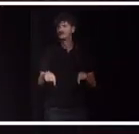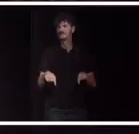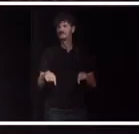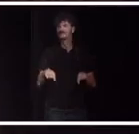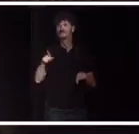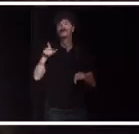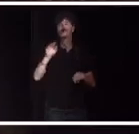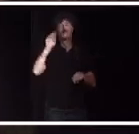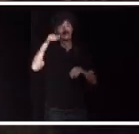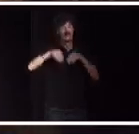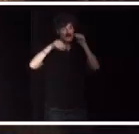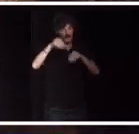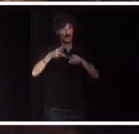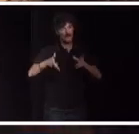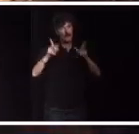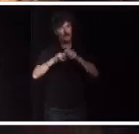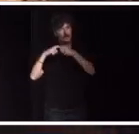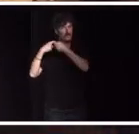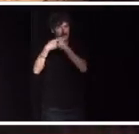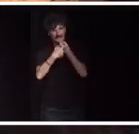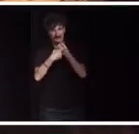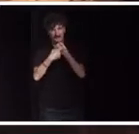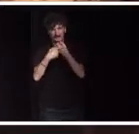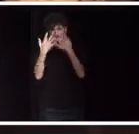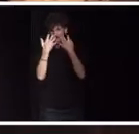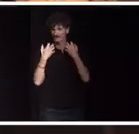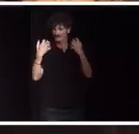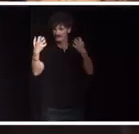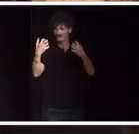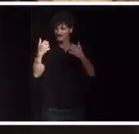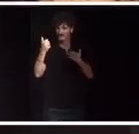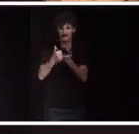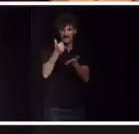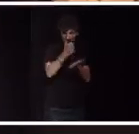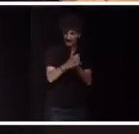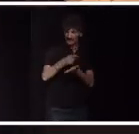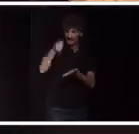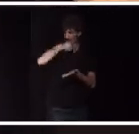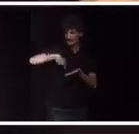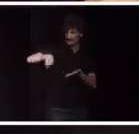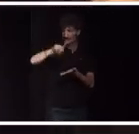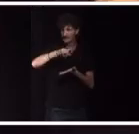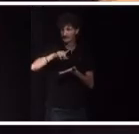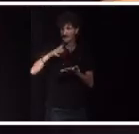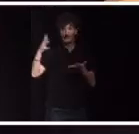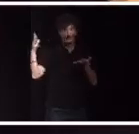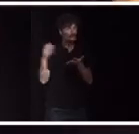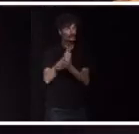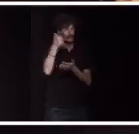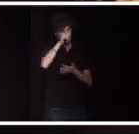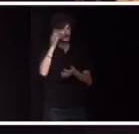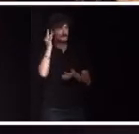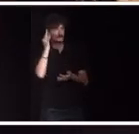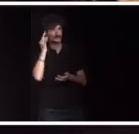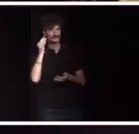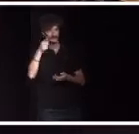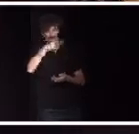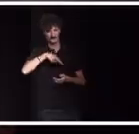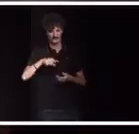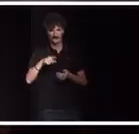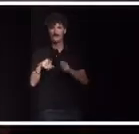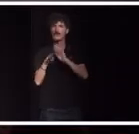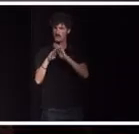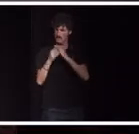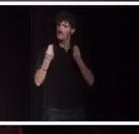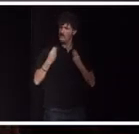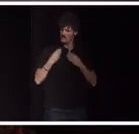la democracia y la participación de la ciudadanía y que a este muerto, o al que todos les quieren muerto, les queda mucha